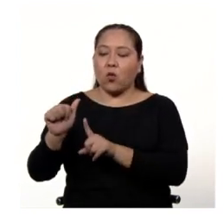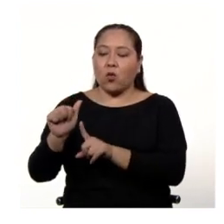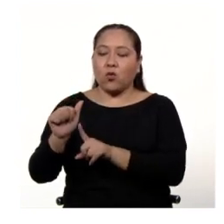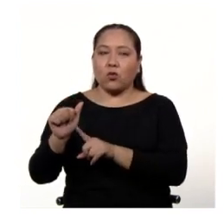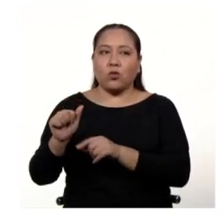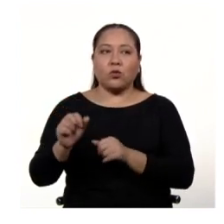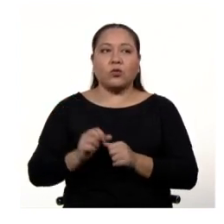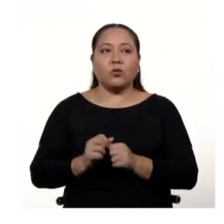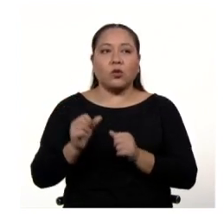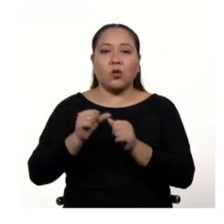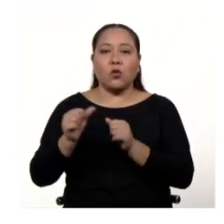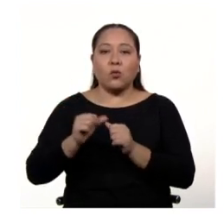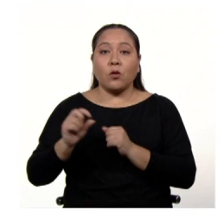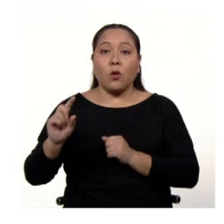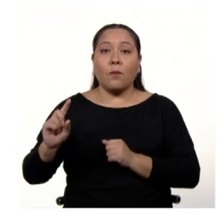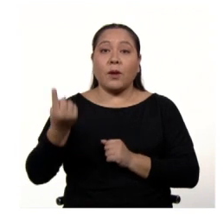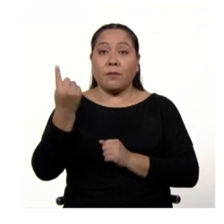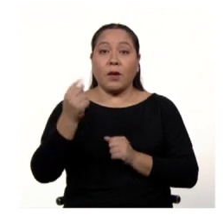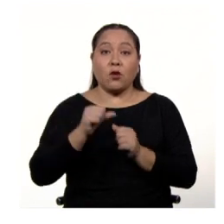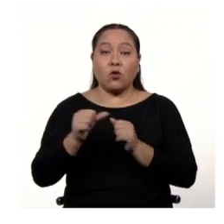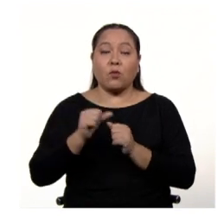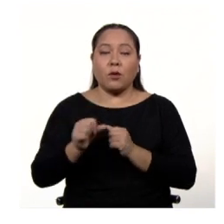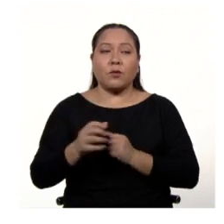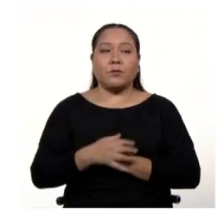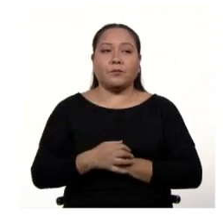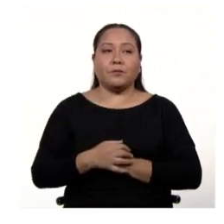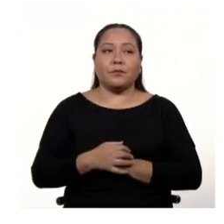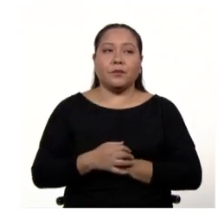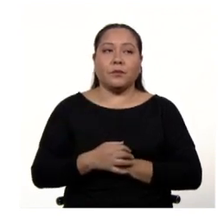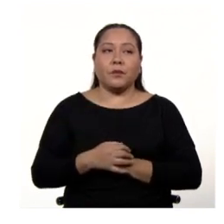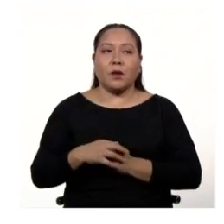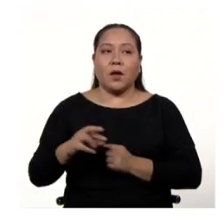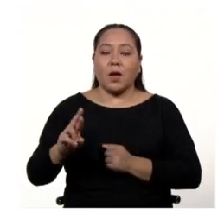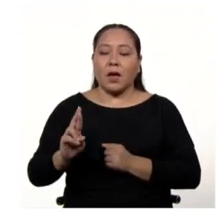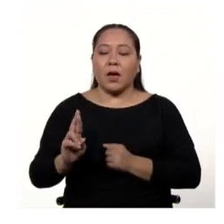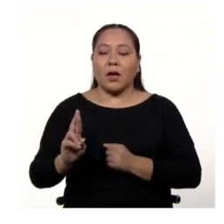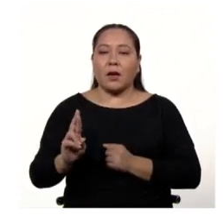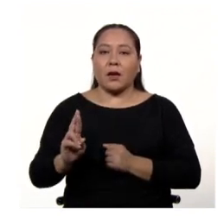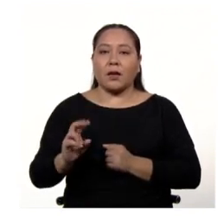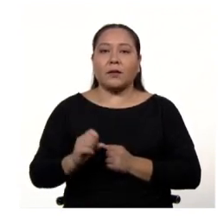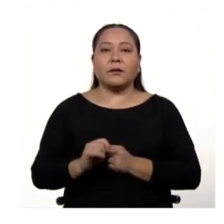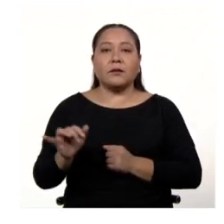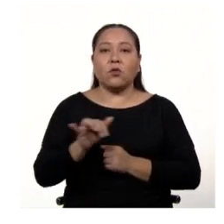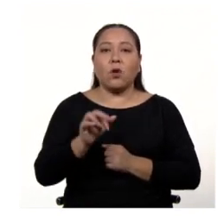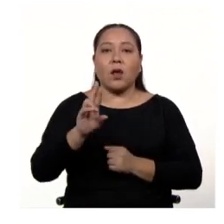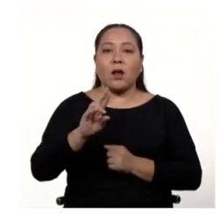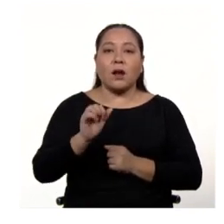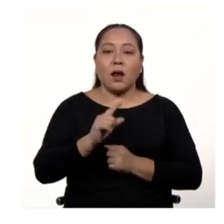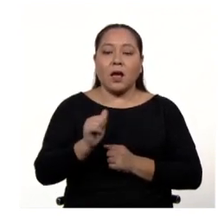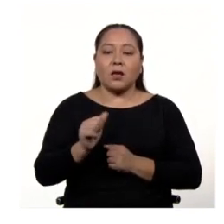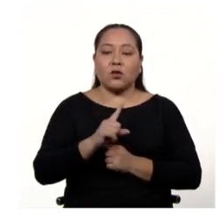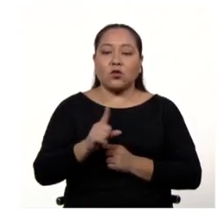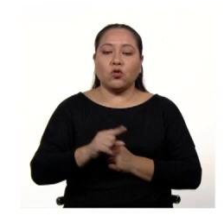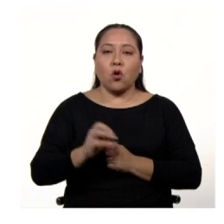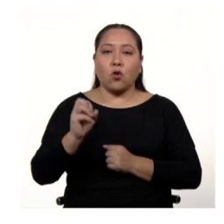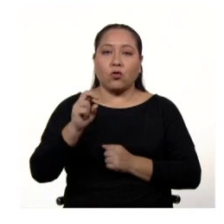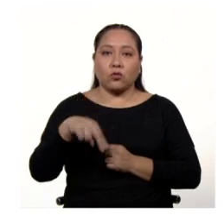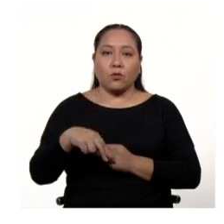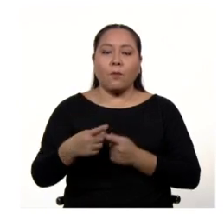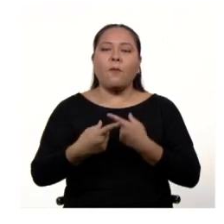el primer término de la progresión geométrica. R es la razón de la progresión